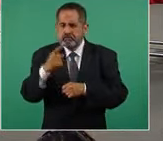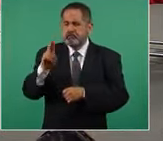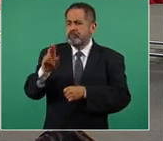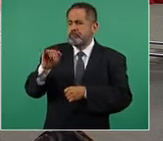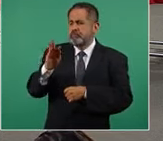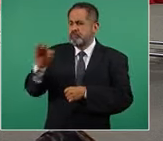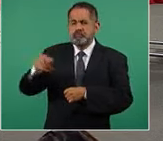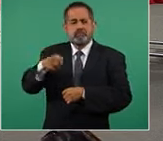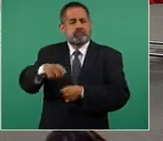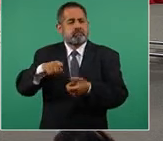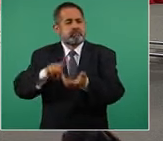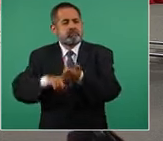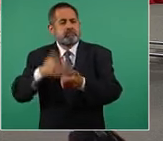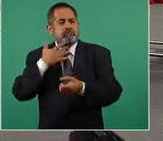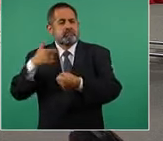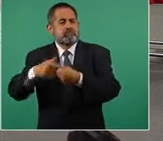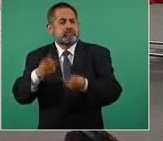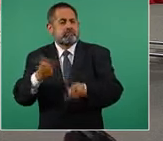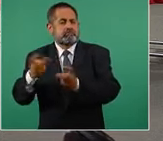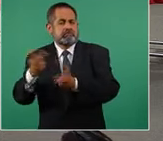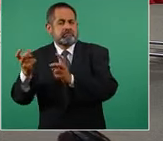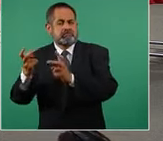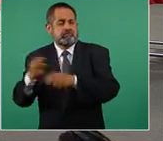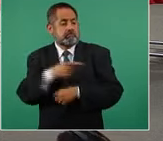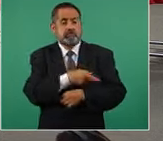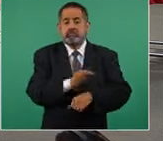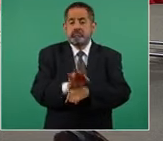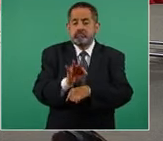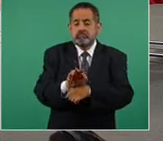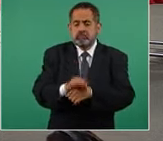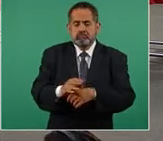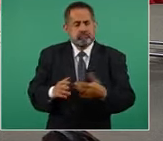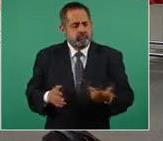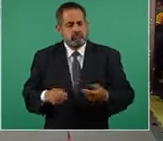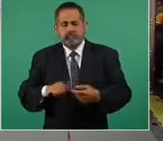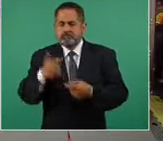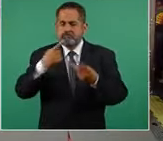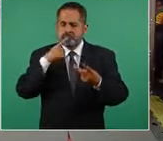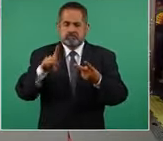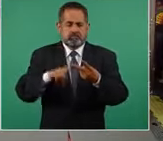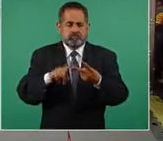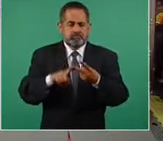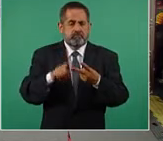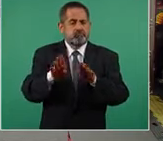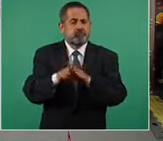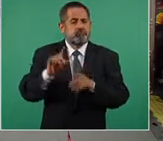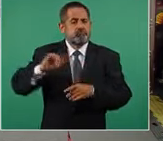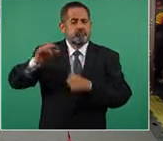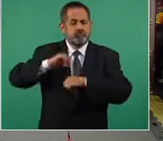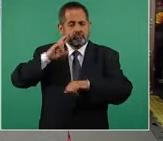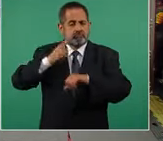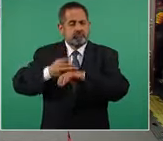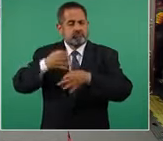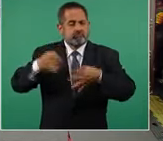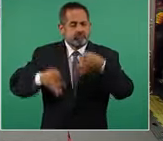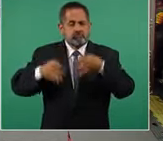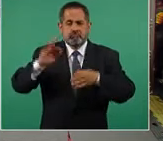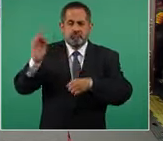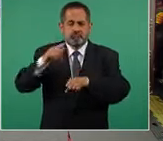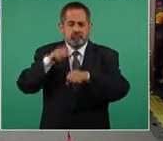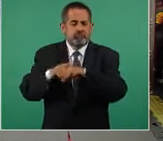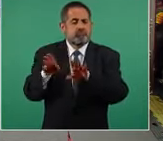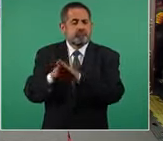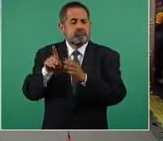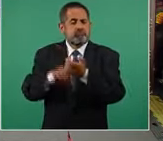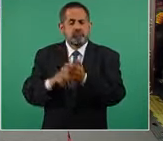por huachicoleo y lavado de dinero. Y la otra denuncia, señor presidente, la Autoridad Judicial Federal, a través de